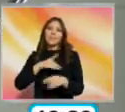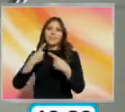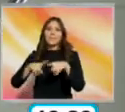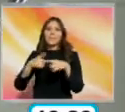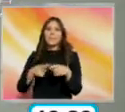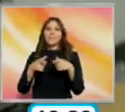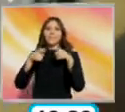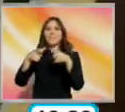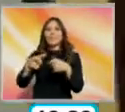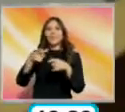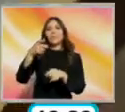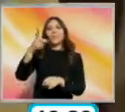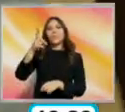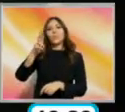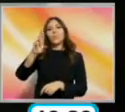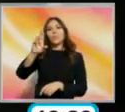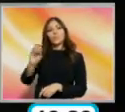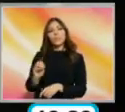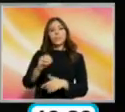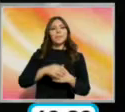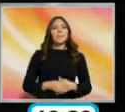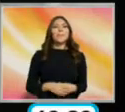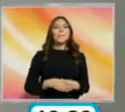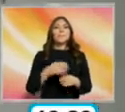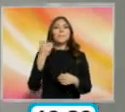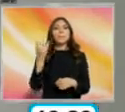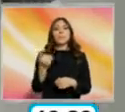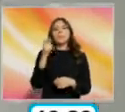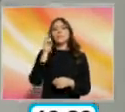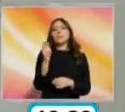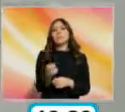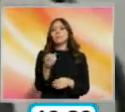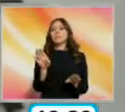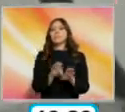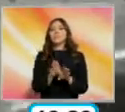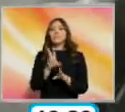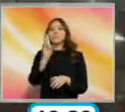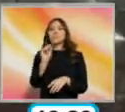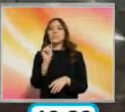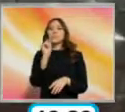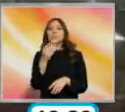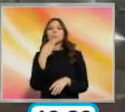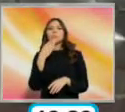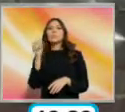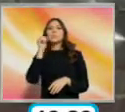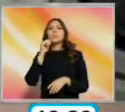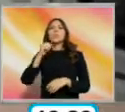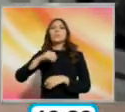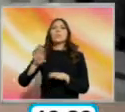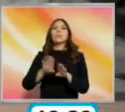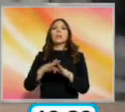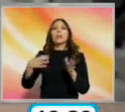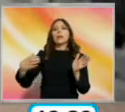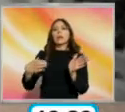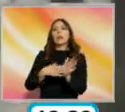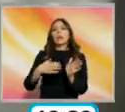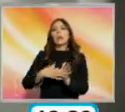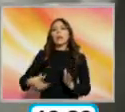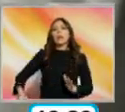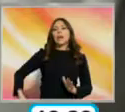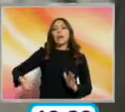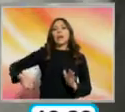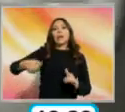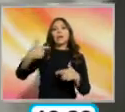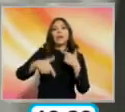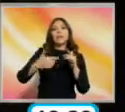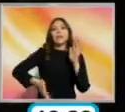varios discos duros. Pero ubiquen lo poco práctico y lo poco conveniente de cargar una caja de leche para irte a una fiesta.